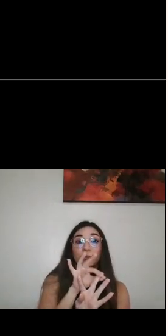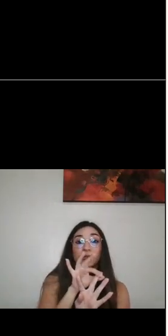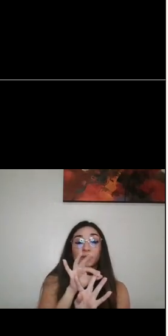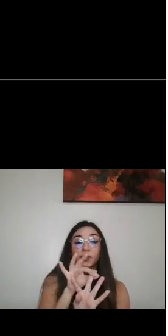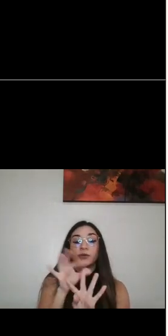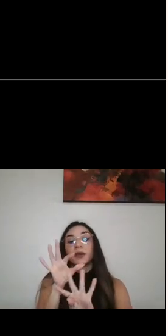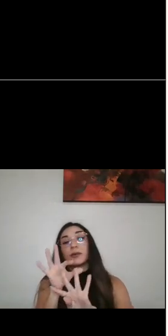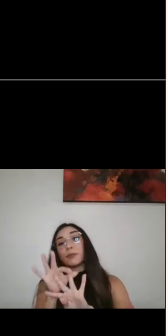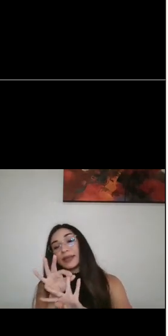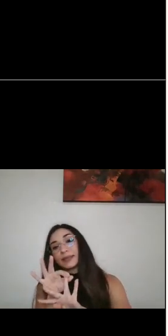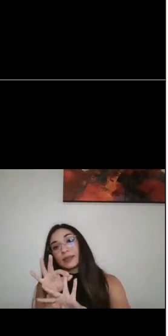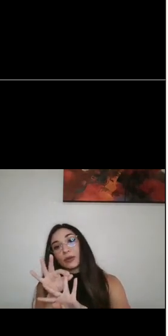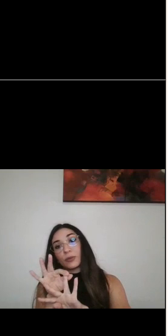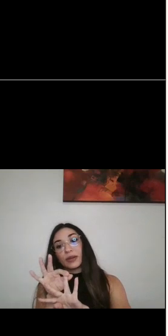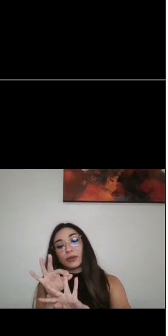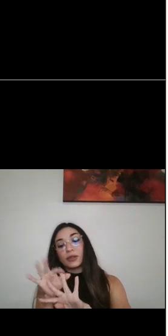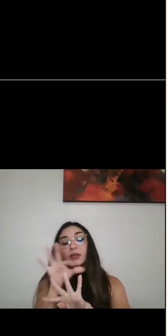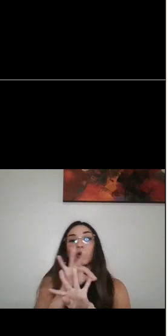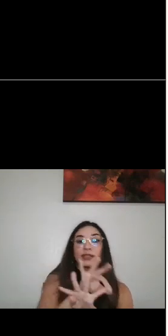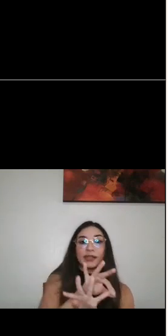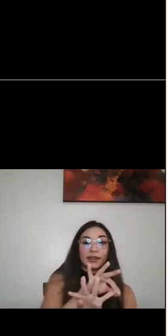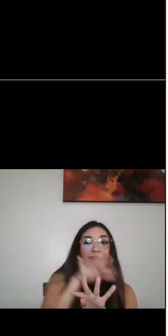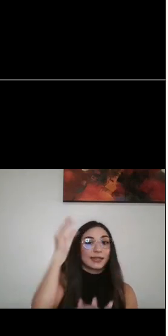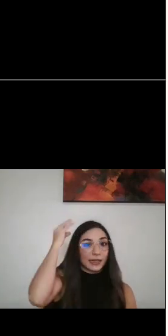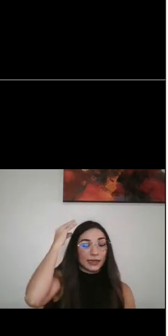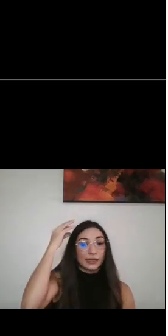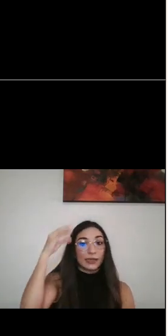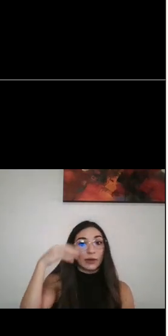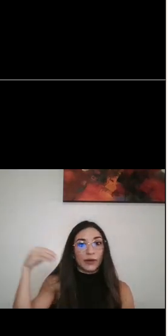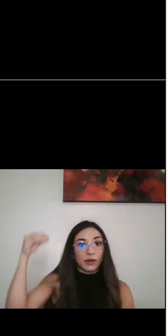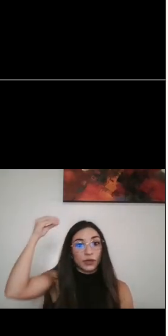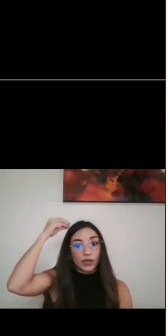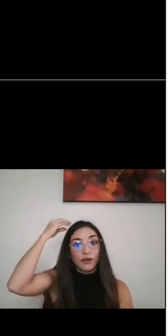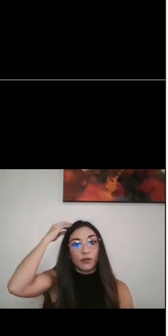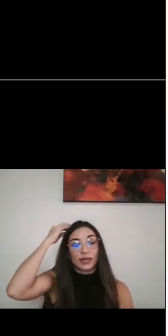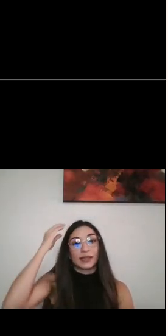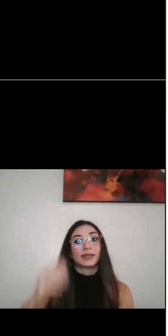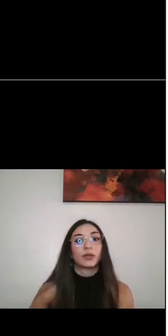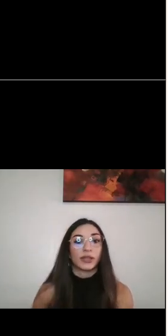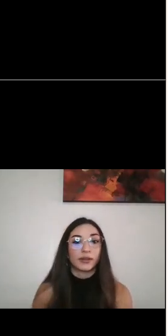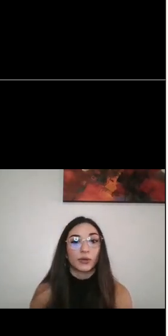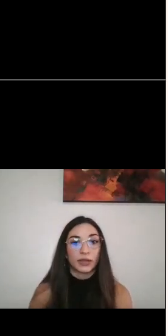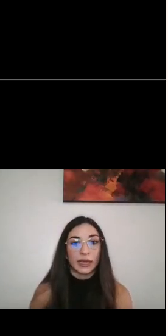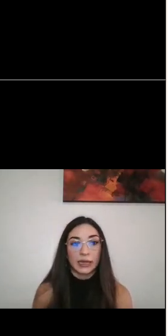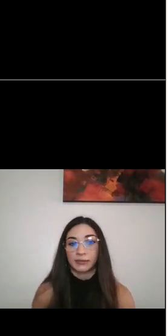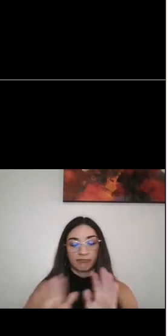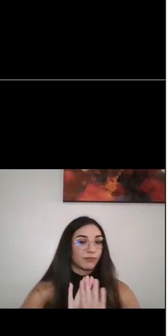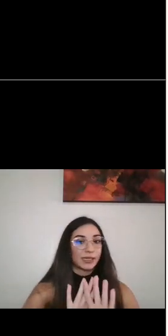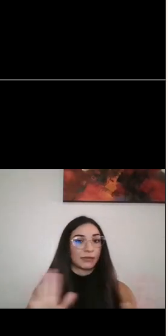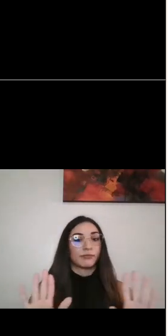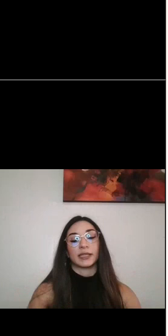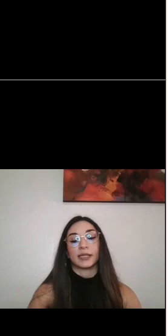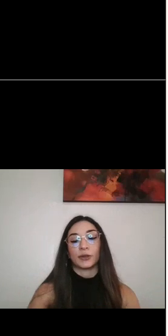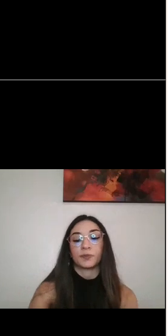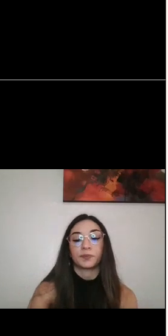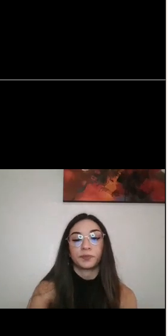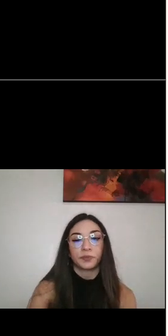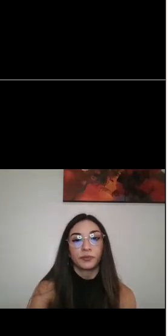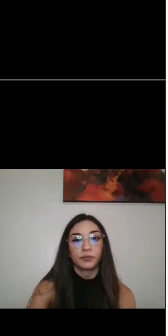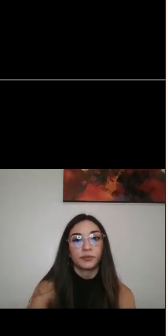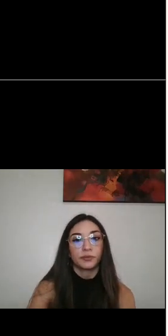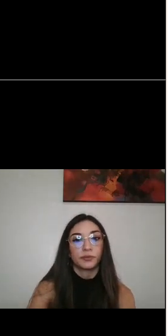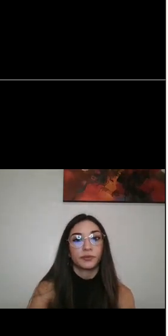de percepción, mixtas si combinan los dos, o central si es en la vía auditiva o en las áreas auditivas corticales. Así, sencillo.